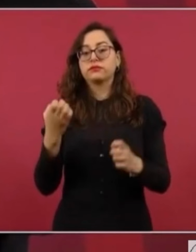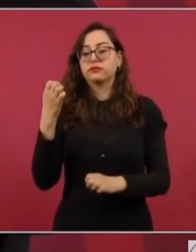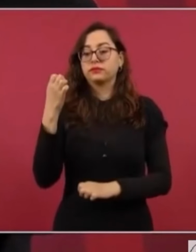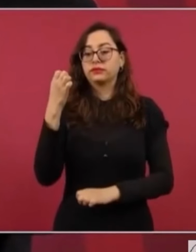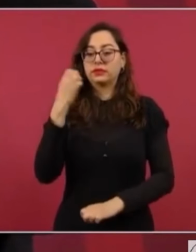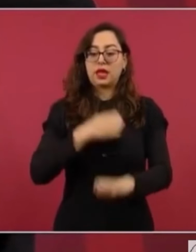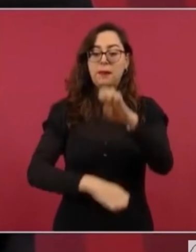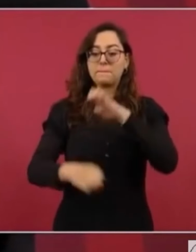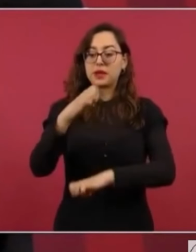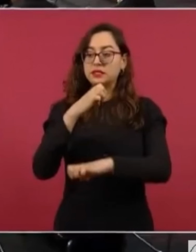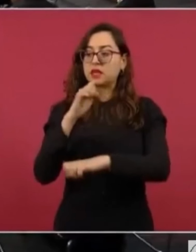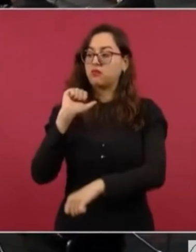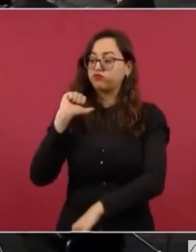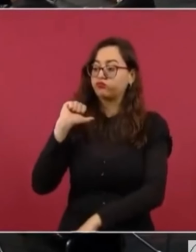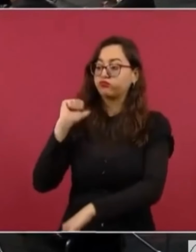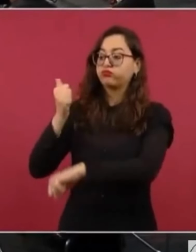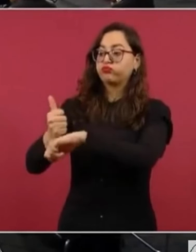extranjeras a invertir